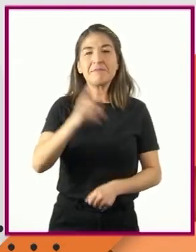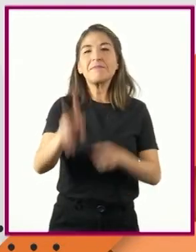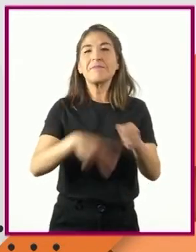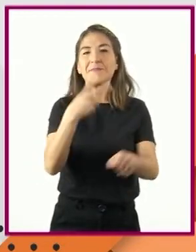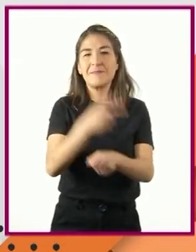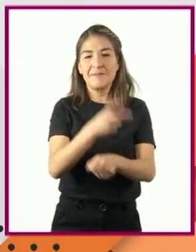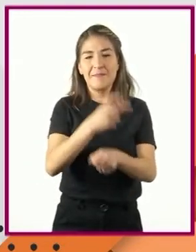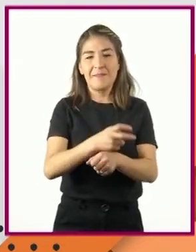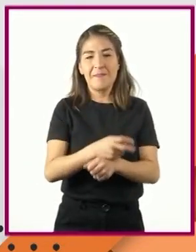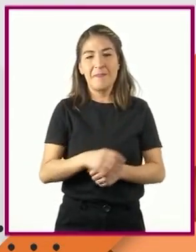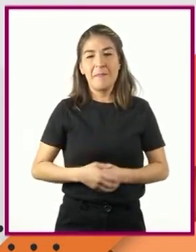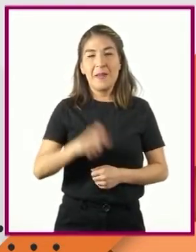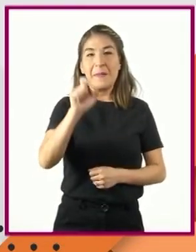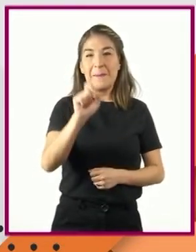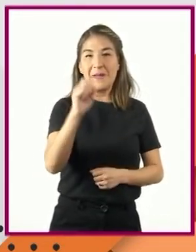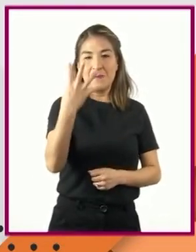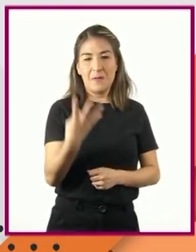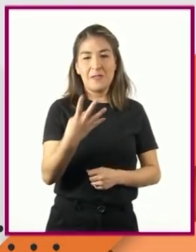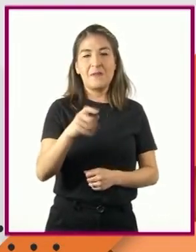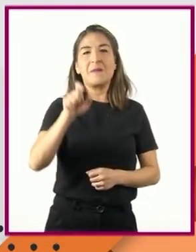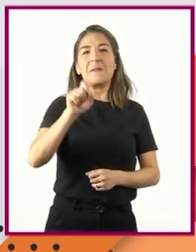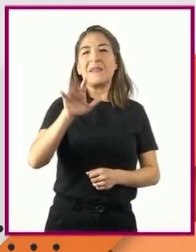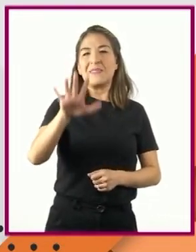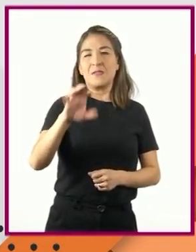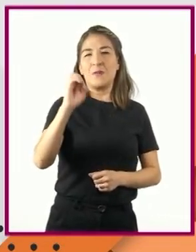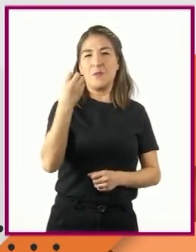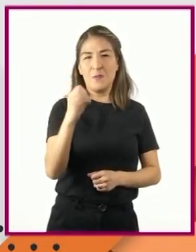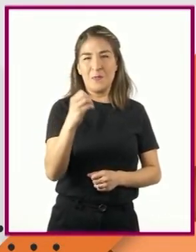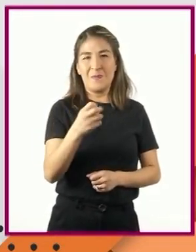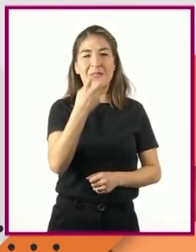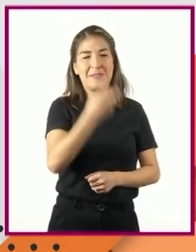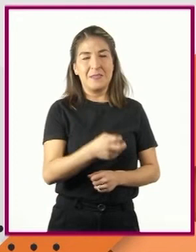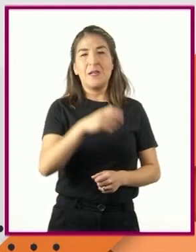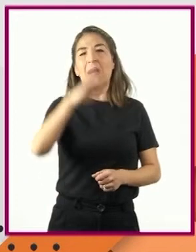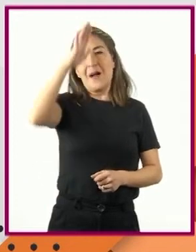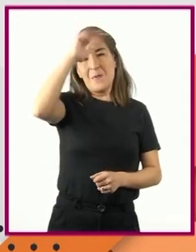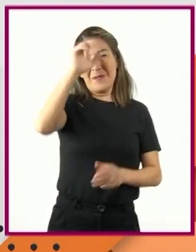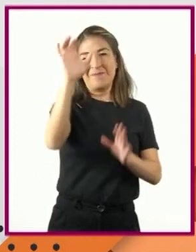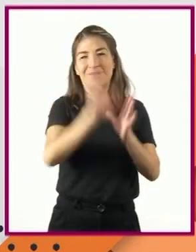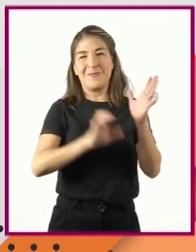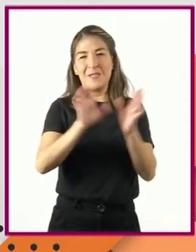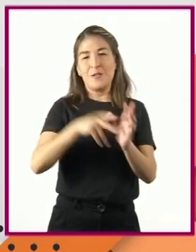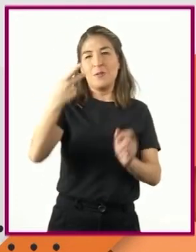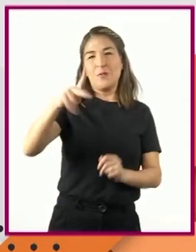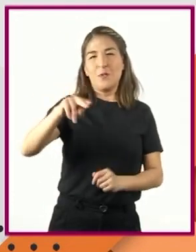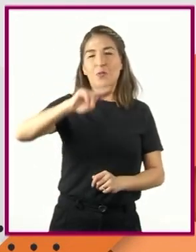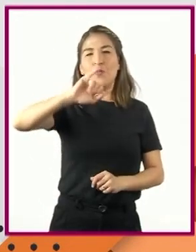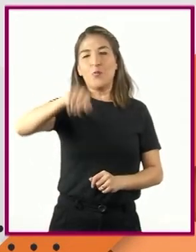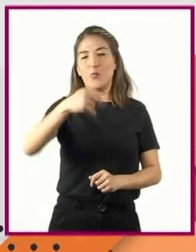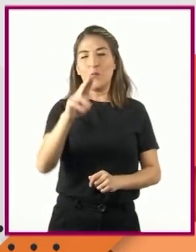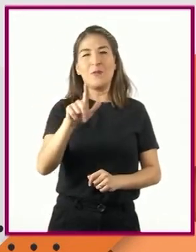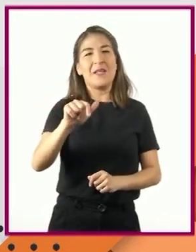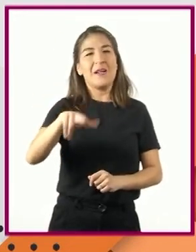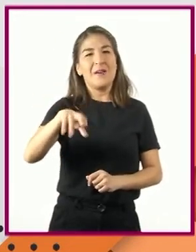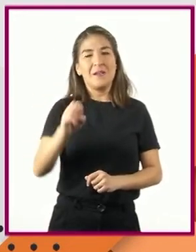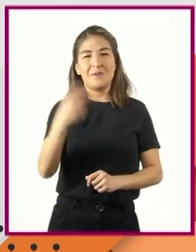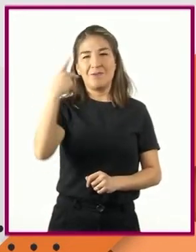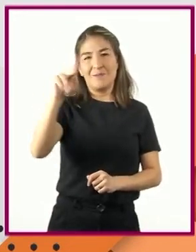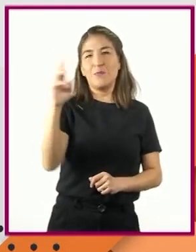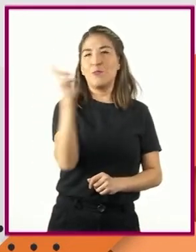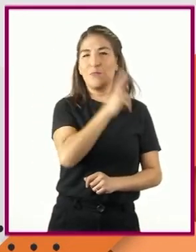fase, el 24 y 25 de octubre, de acuerdo con el calendario juliano utilizado entonces en